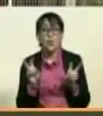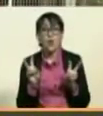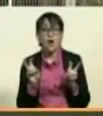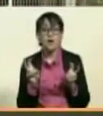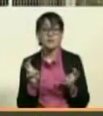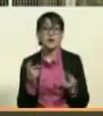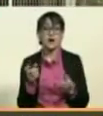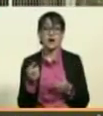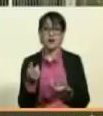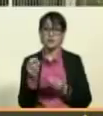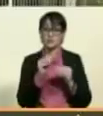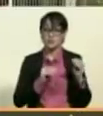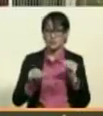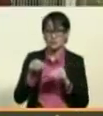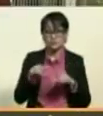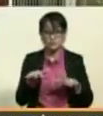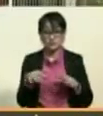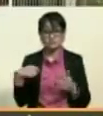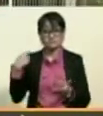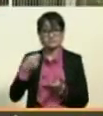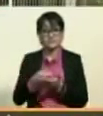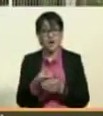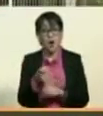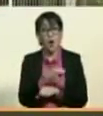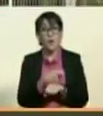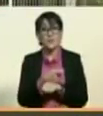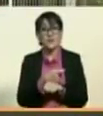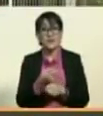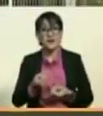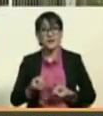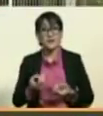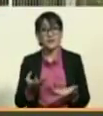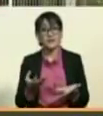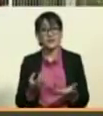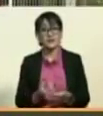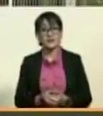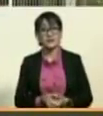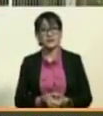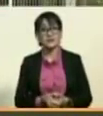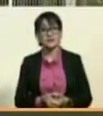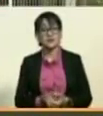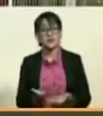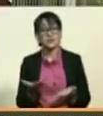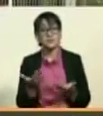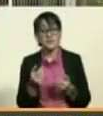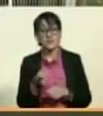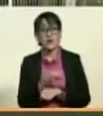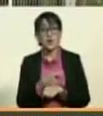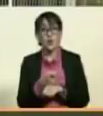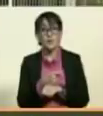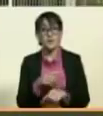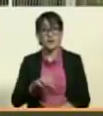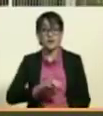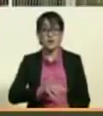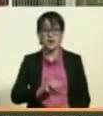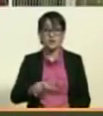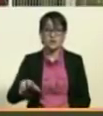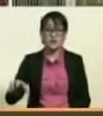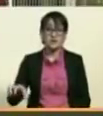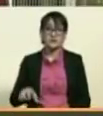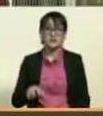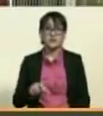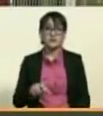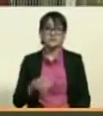gobierno revolucionario, inversiones que hemos garantizado a petición del gobierno regional.